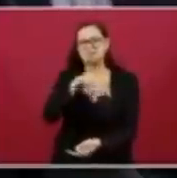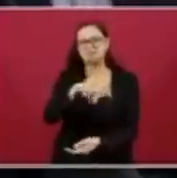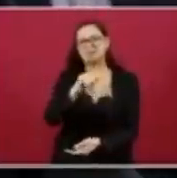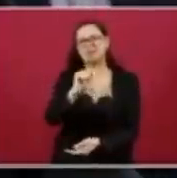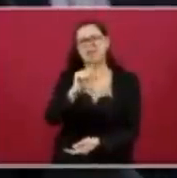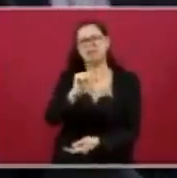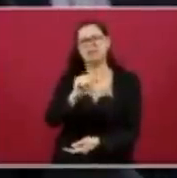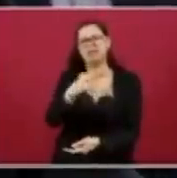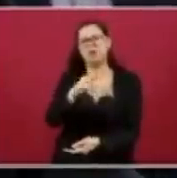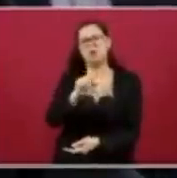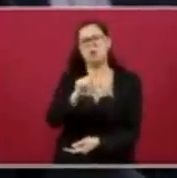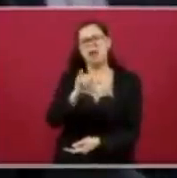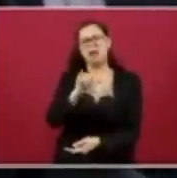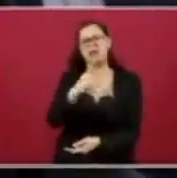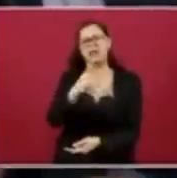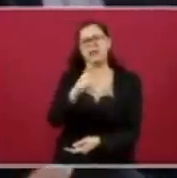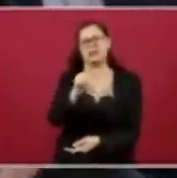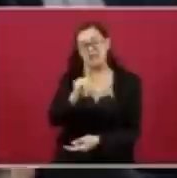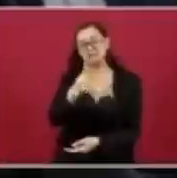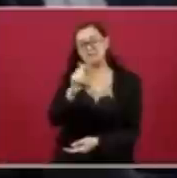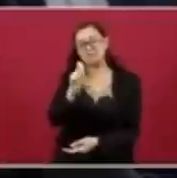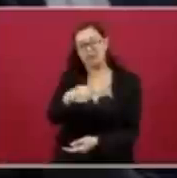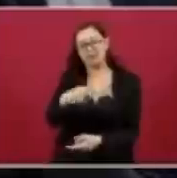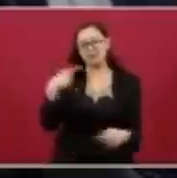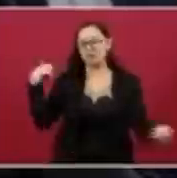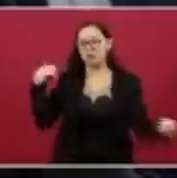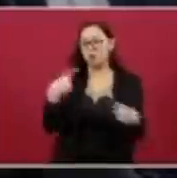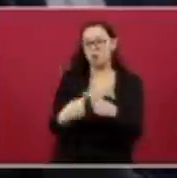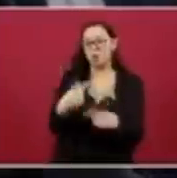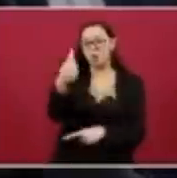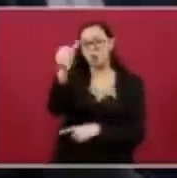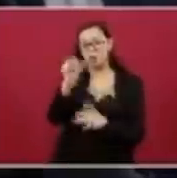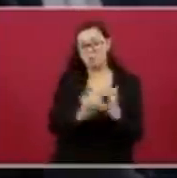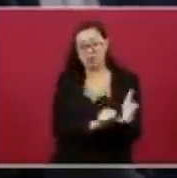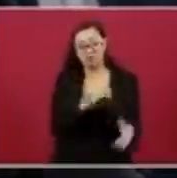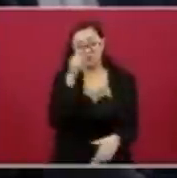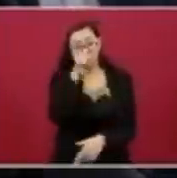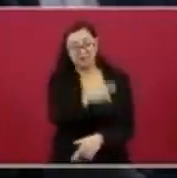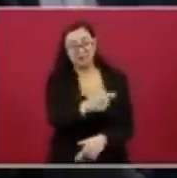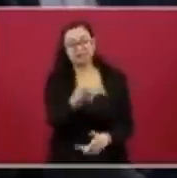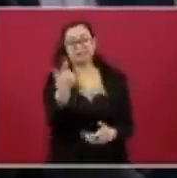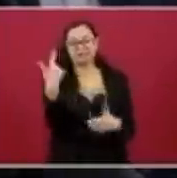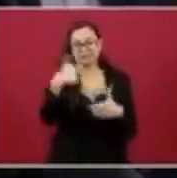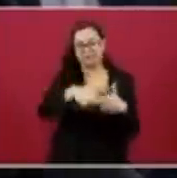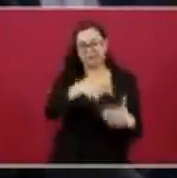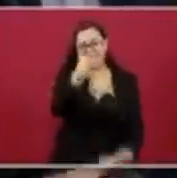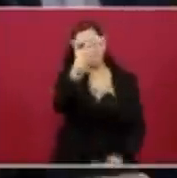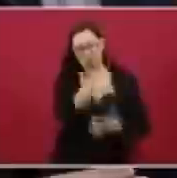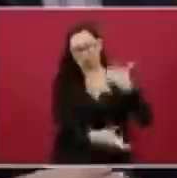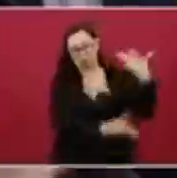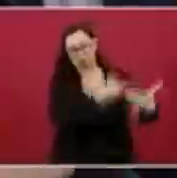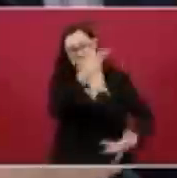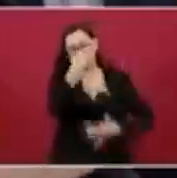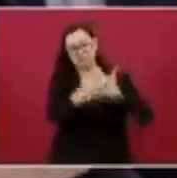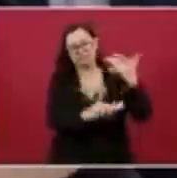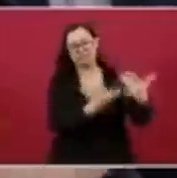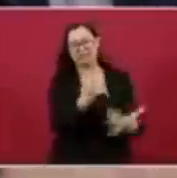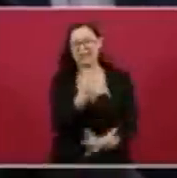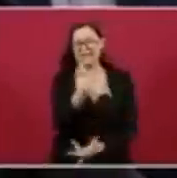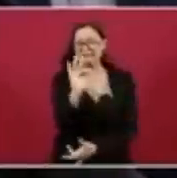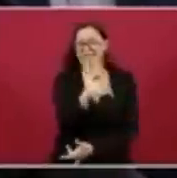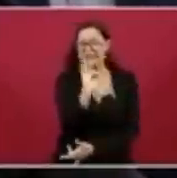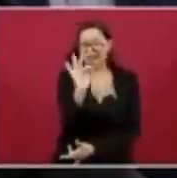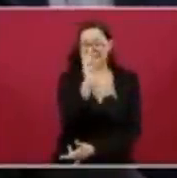Tlahuelilpan. Se cumplió ya un mes de la tragedia. Usted ha referido que es, pues, uno de los, quizá el momento